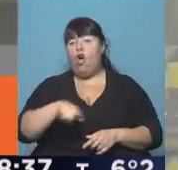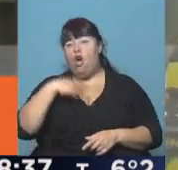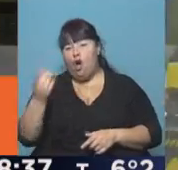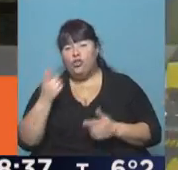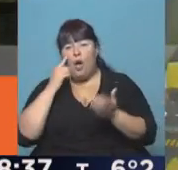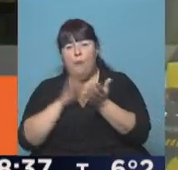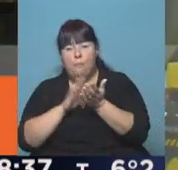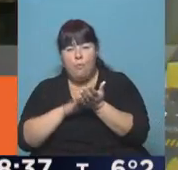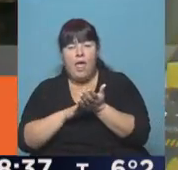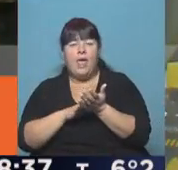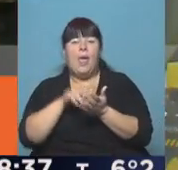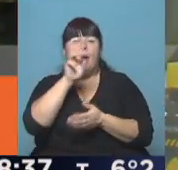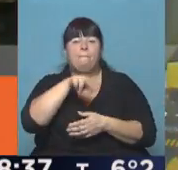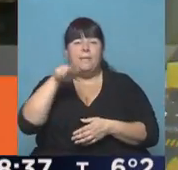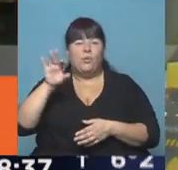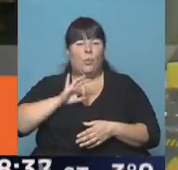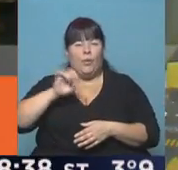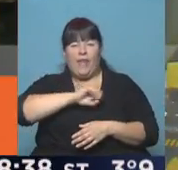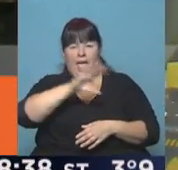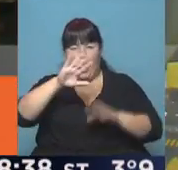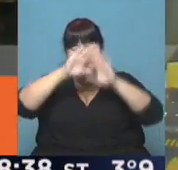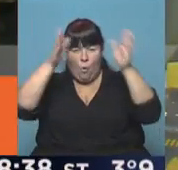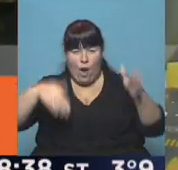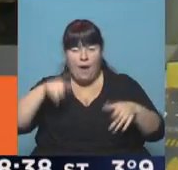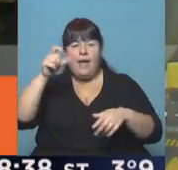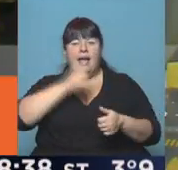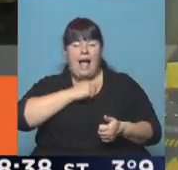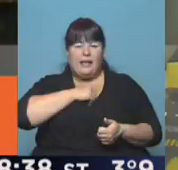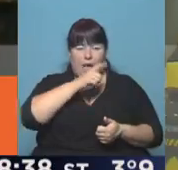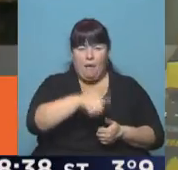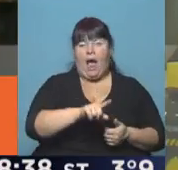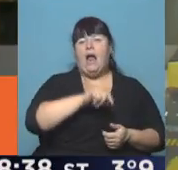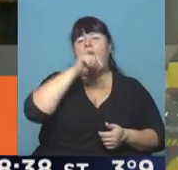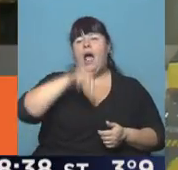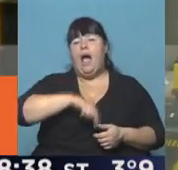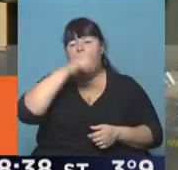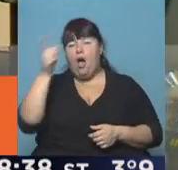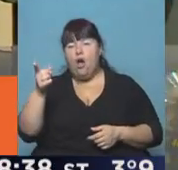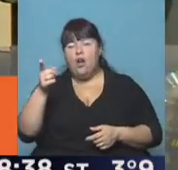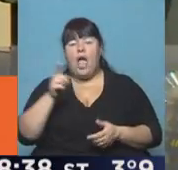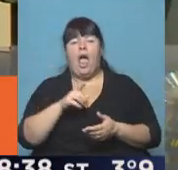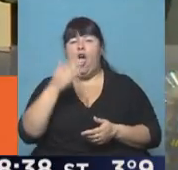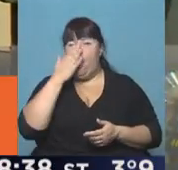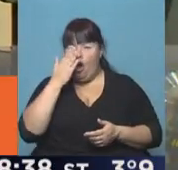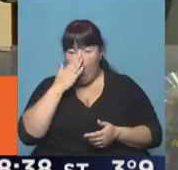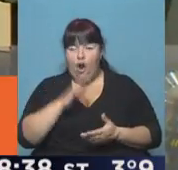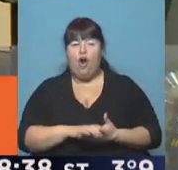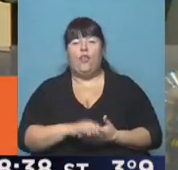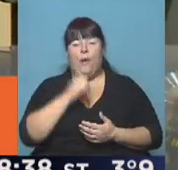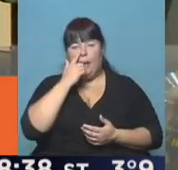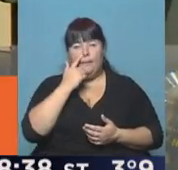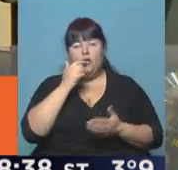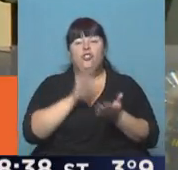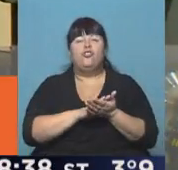muestras en pinturas rupestres que estuvimos trabajando mucho con gente de catamarca ahora estamos también con córdoba lo que